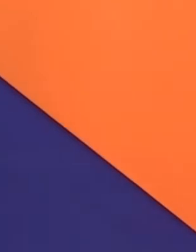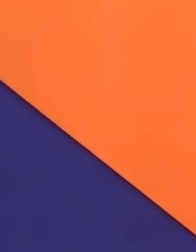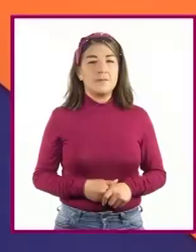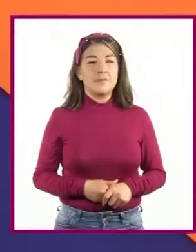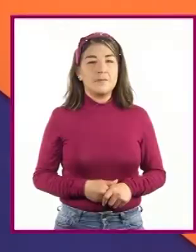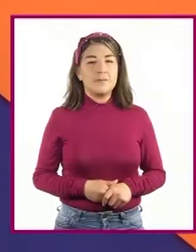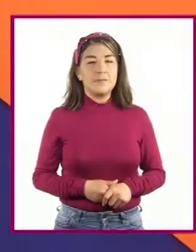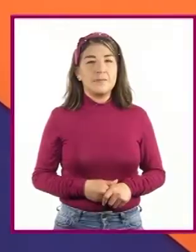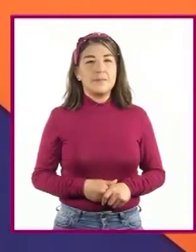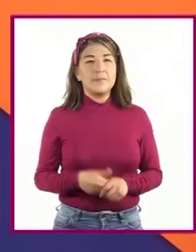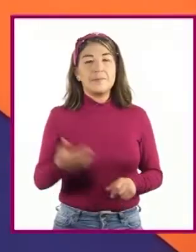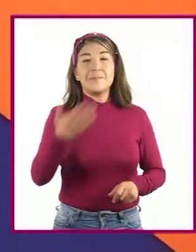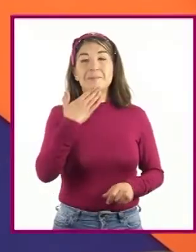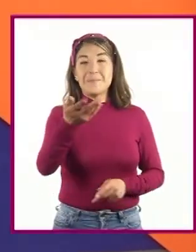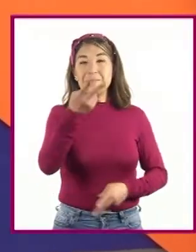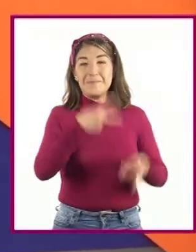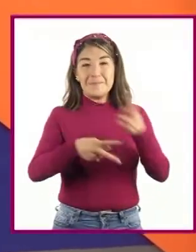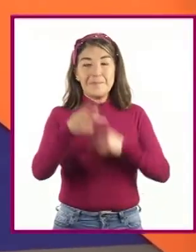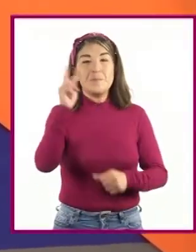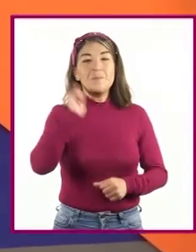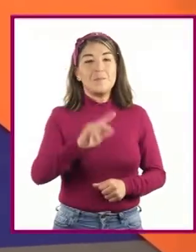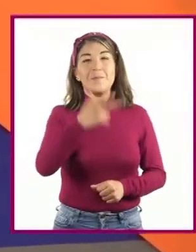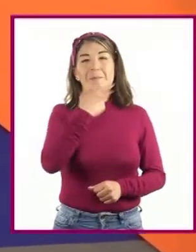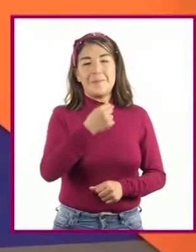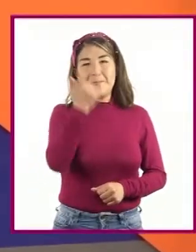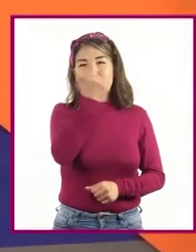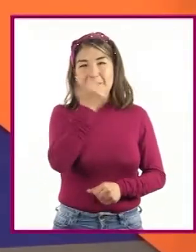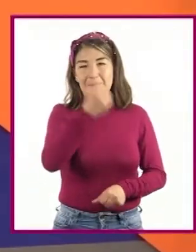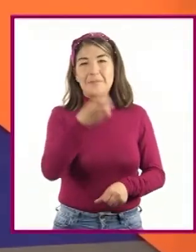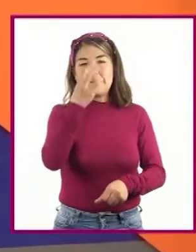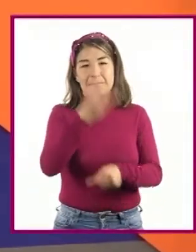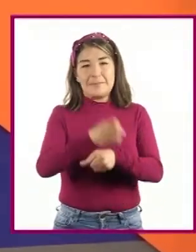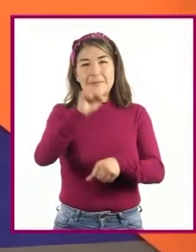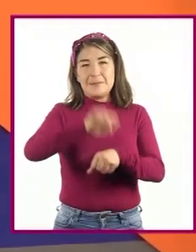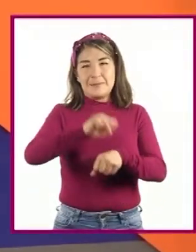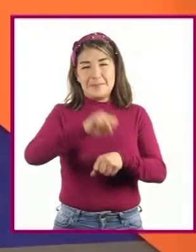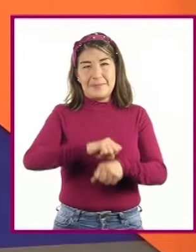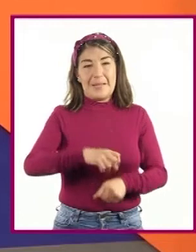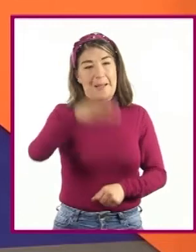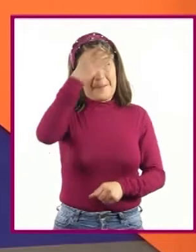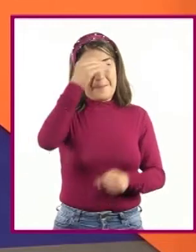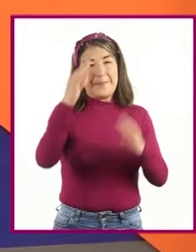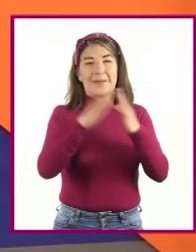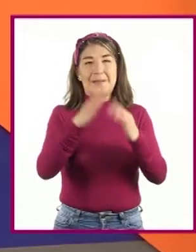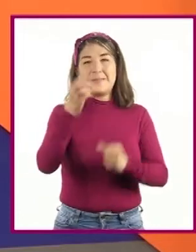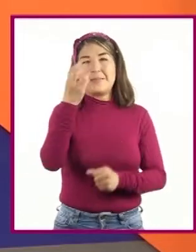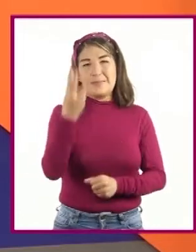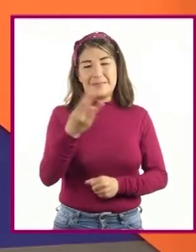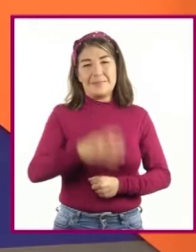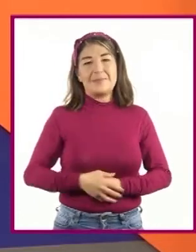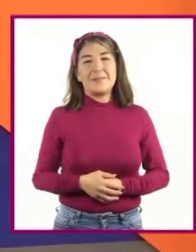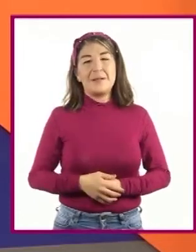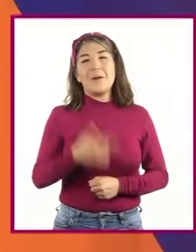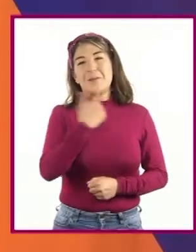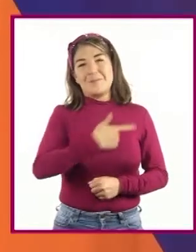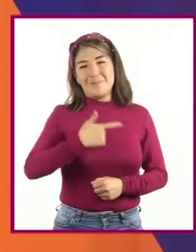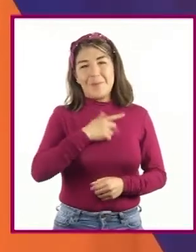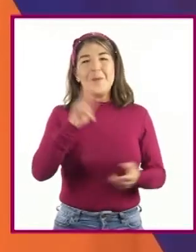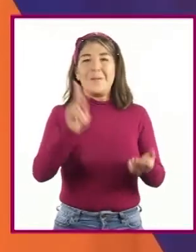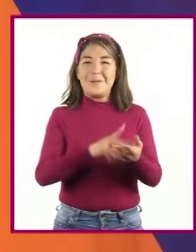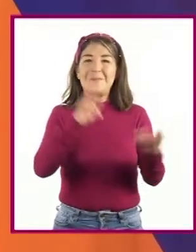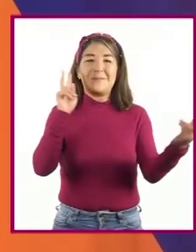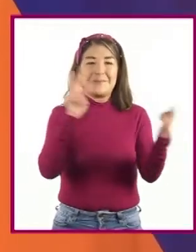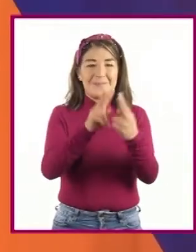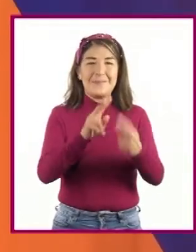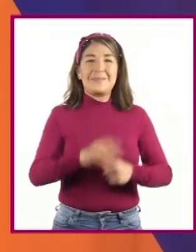Sean bienvenidas alumnas y alumnos de tercer grado de secundaria a Aprende en Casa 3. Me da mucho gusto encontrarnos